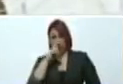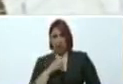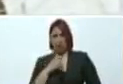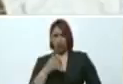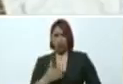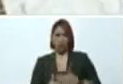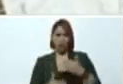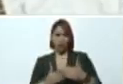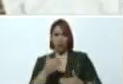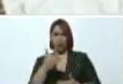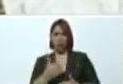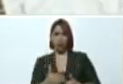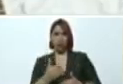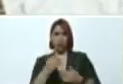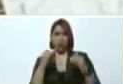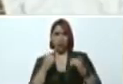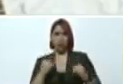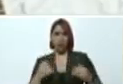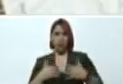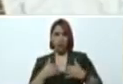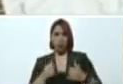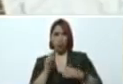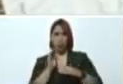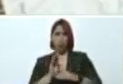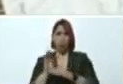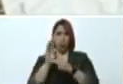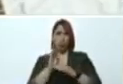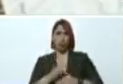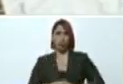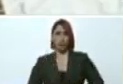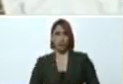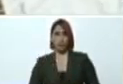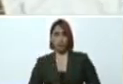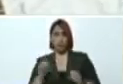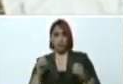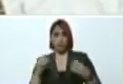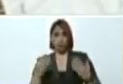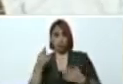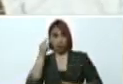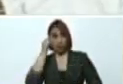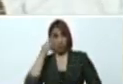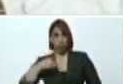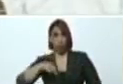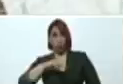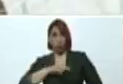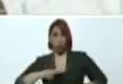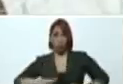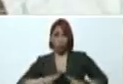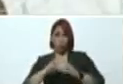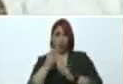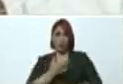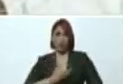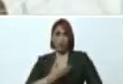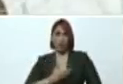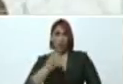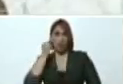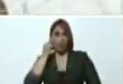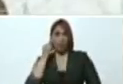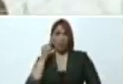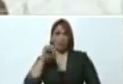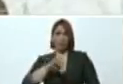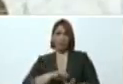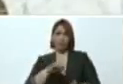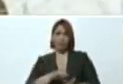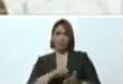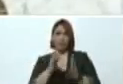progresivo, feliz y seguro. En este maravilloso día nos encontramos con la alcaldesa capitalina del municipio